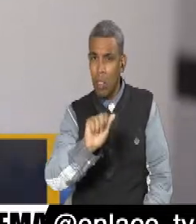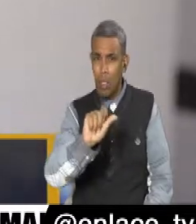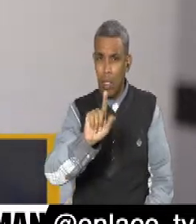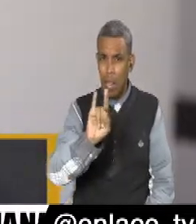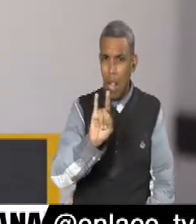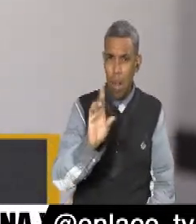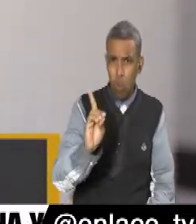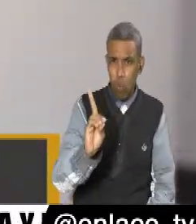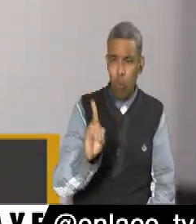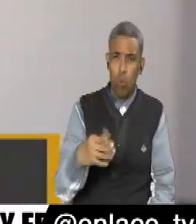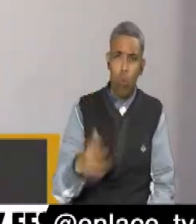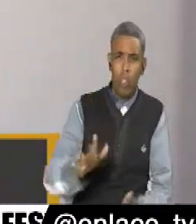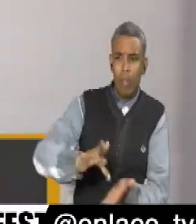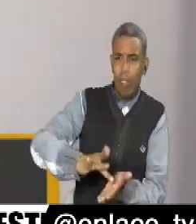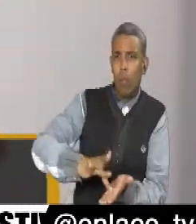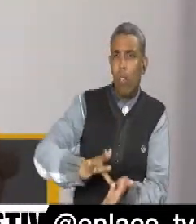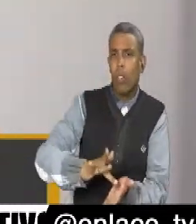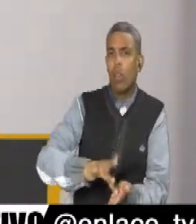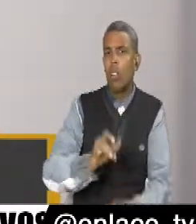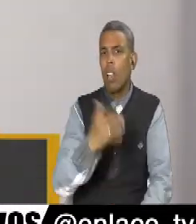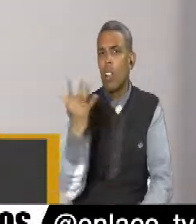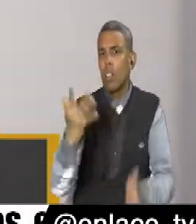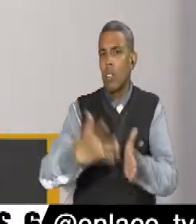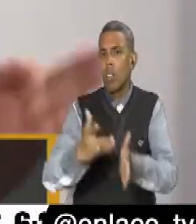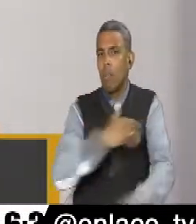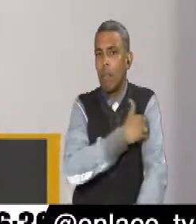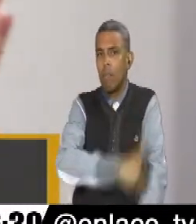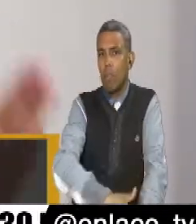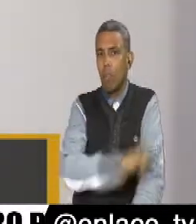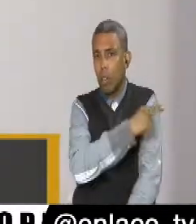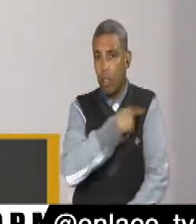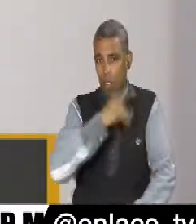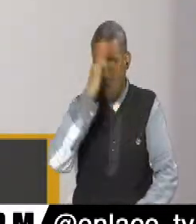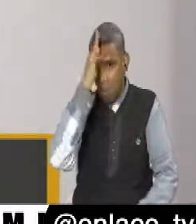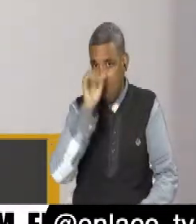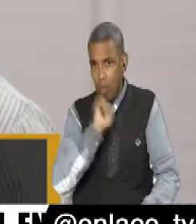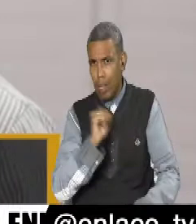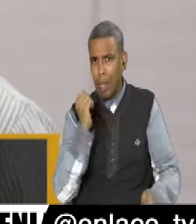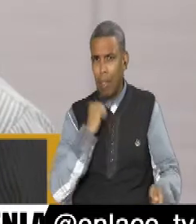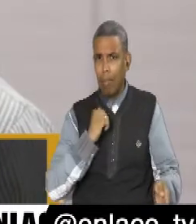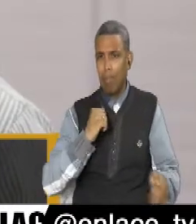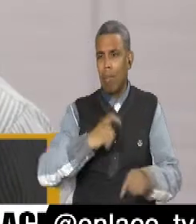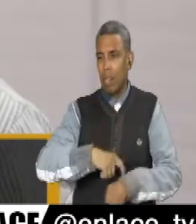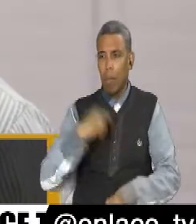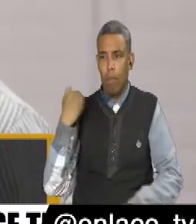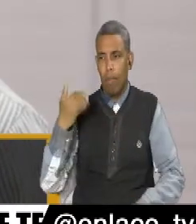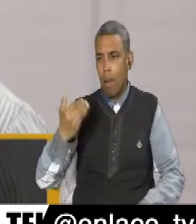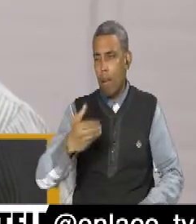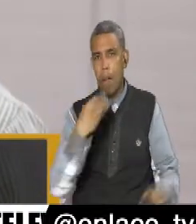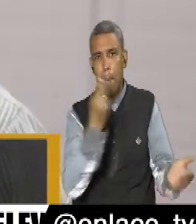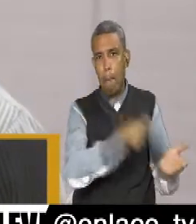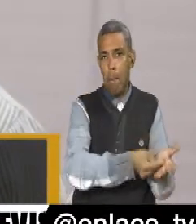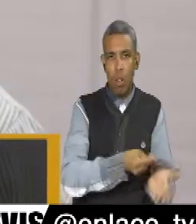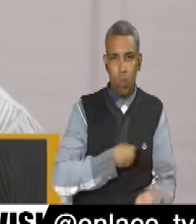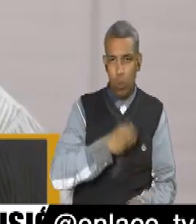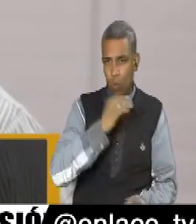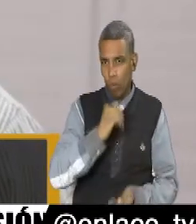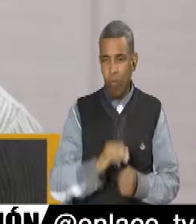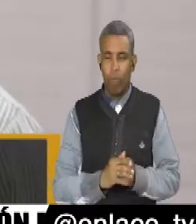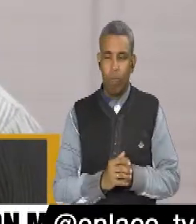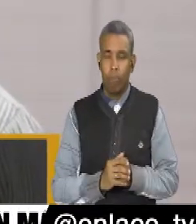los 5.000 millones de pesos, hecho que motivó la parálisis de los servicios. Y se han hecho mesas conjuntas